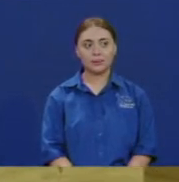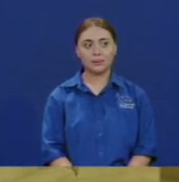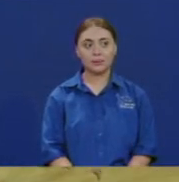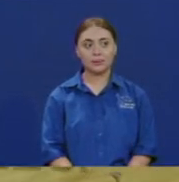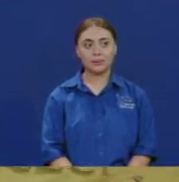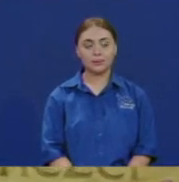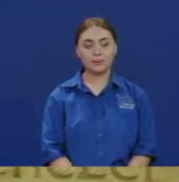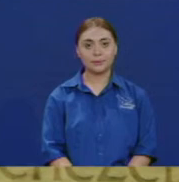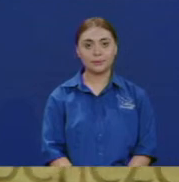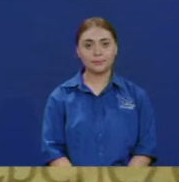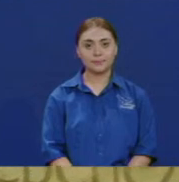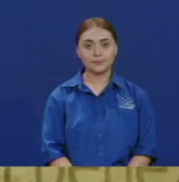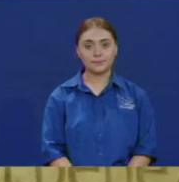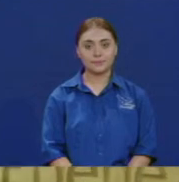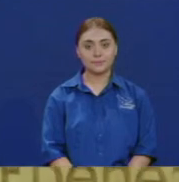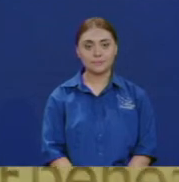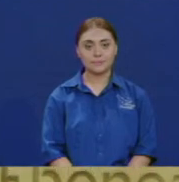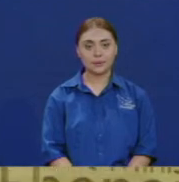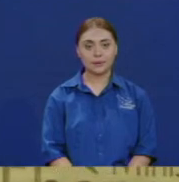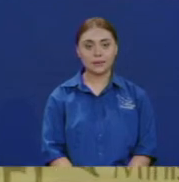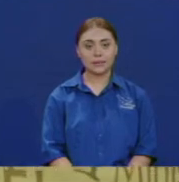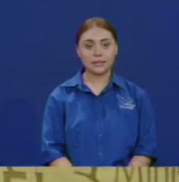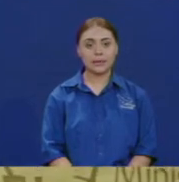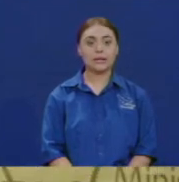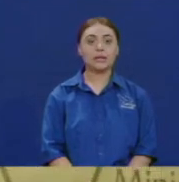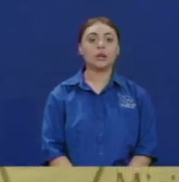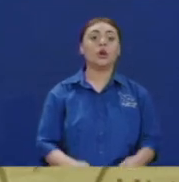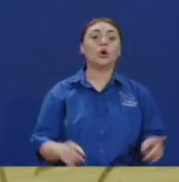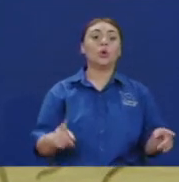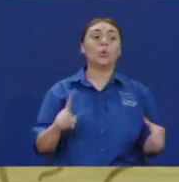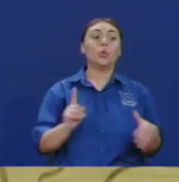Pero de la abundancia,